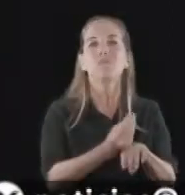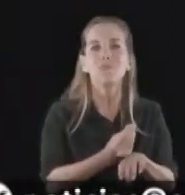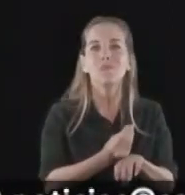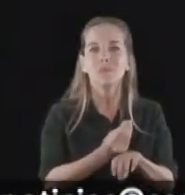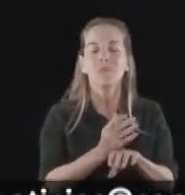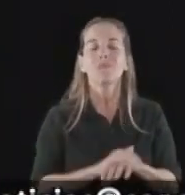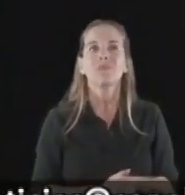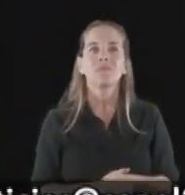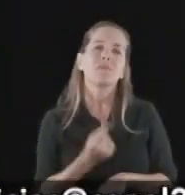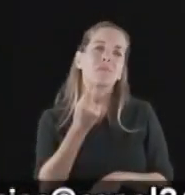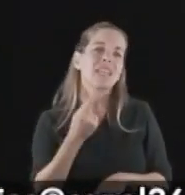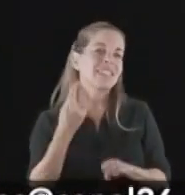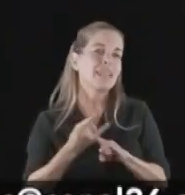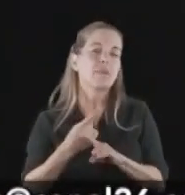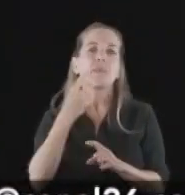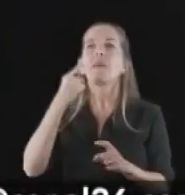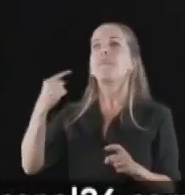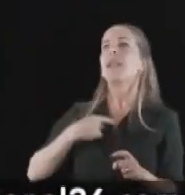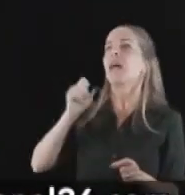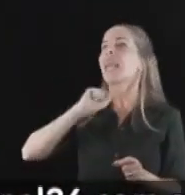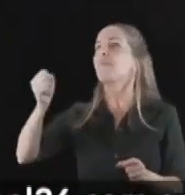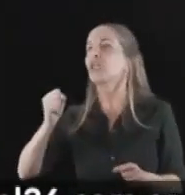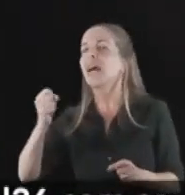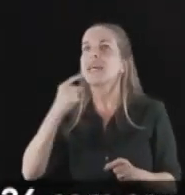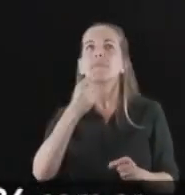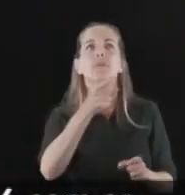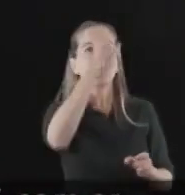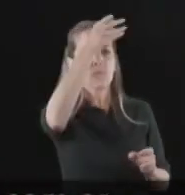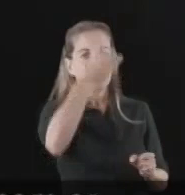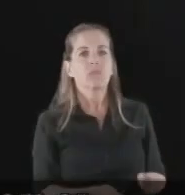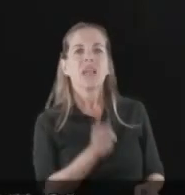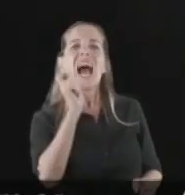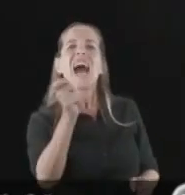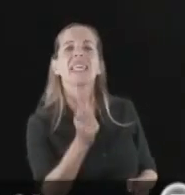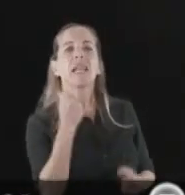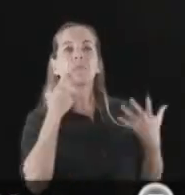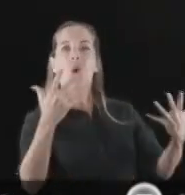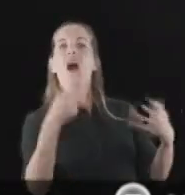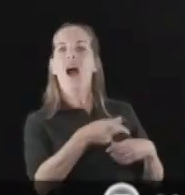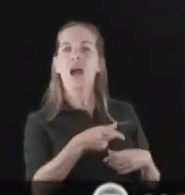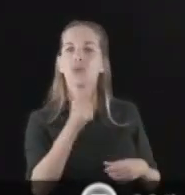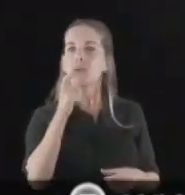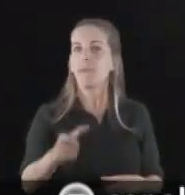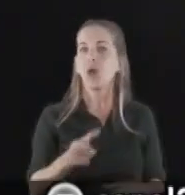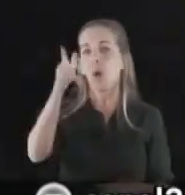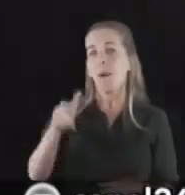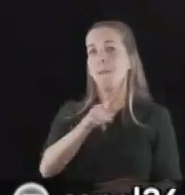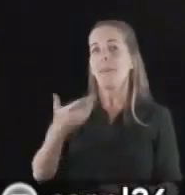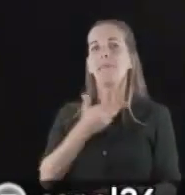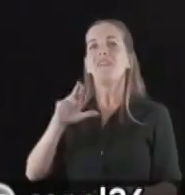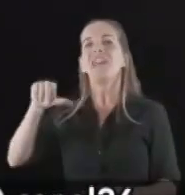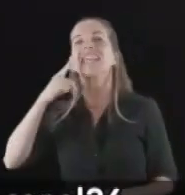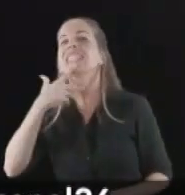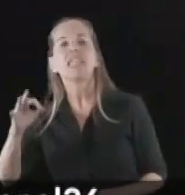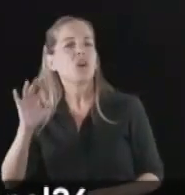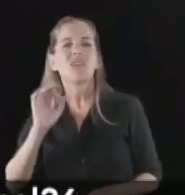en alguna entrevista me preguntan, dígame usted a quién admira, digo a Francisco. Dígame usted cuál es su ejemplo, digo, es